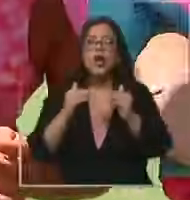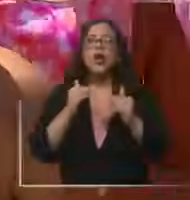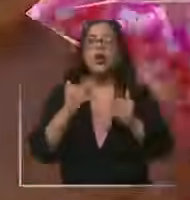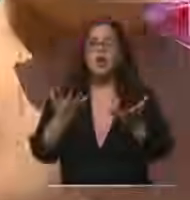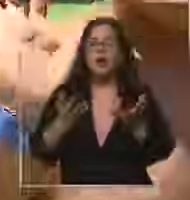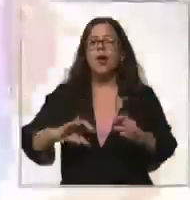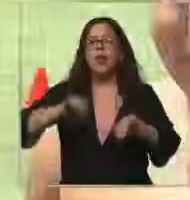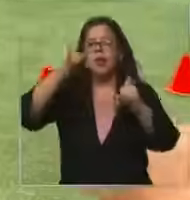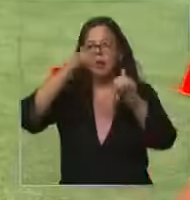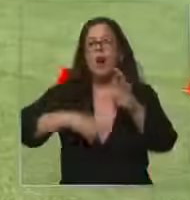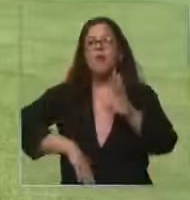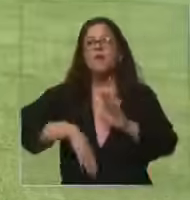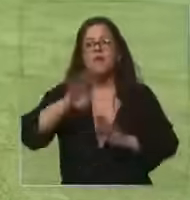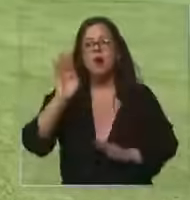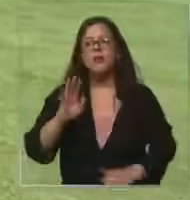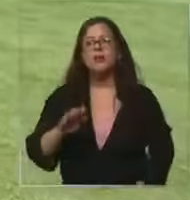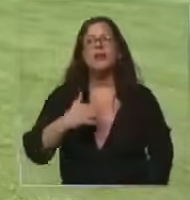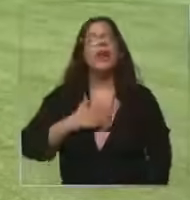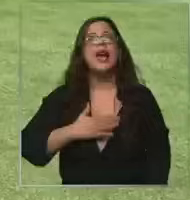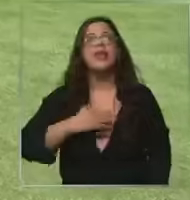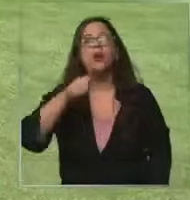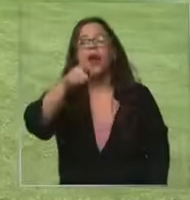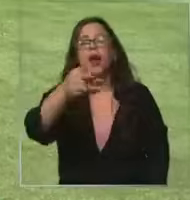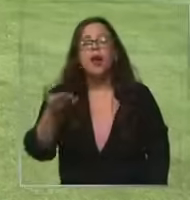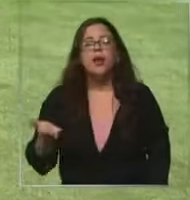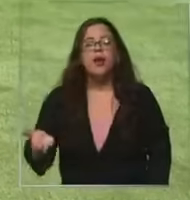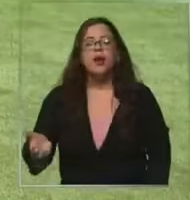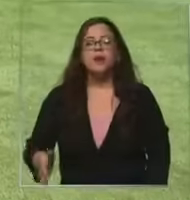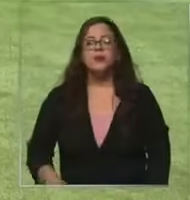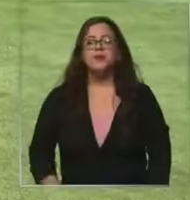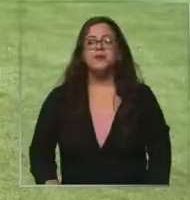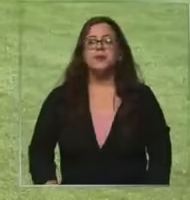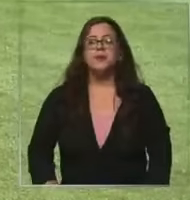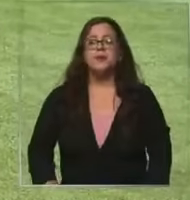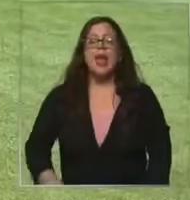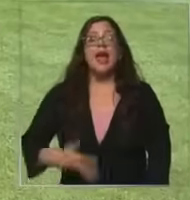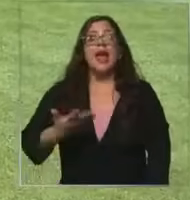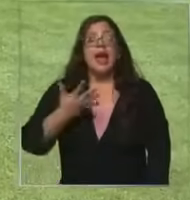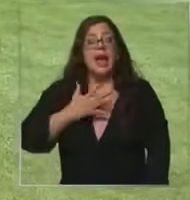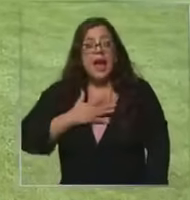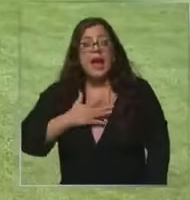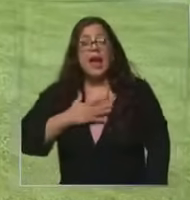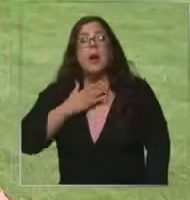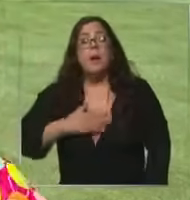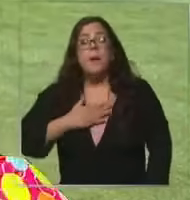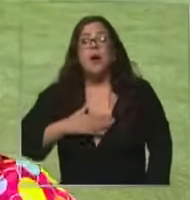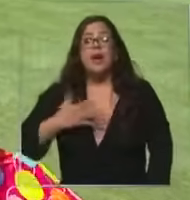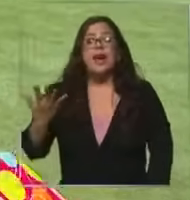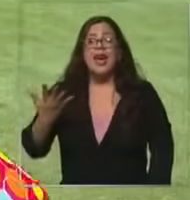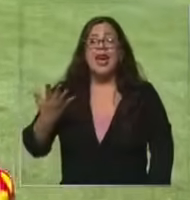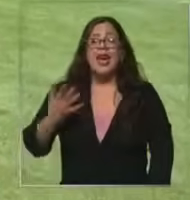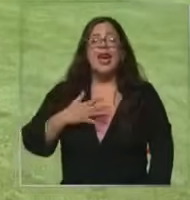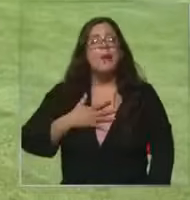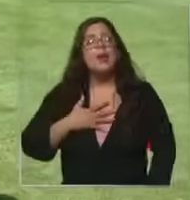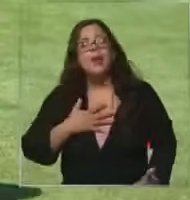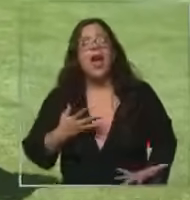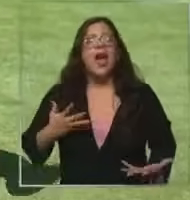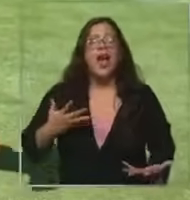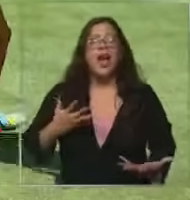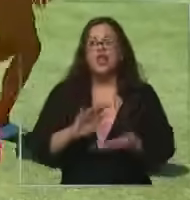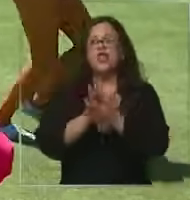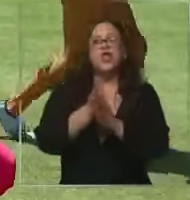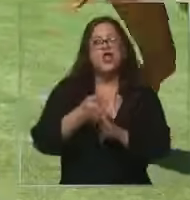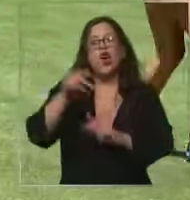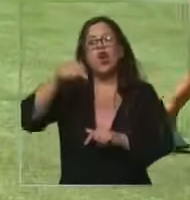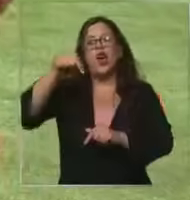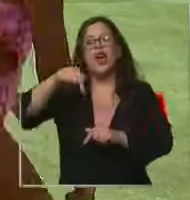que más disfrutan. ¿Qué es lo que más te ha gustado? Lo que más me gusta es que a mí me gusta todo